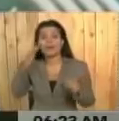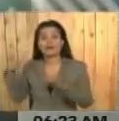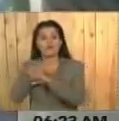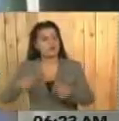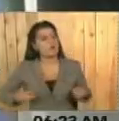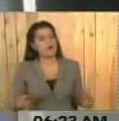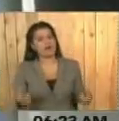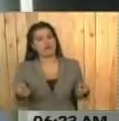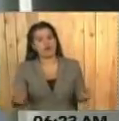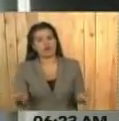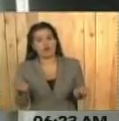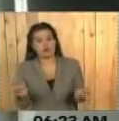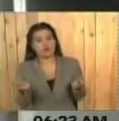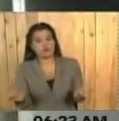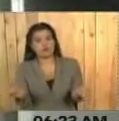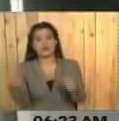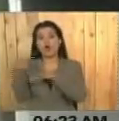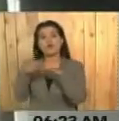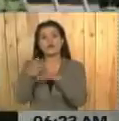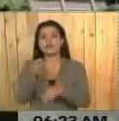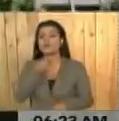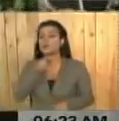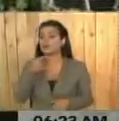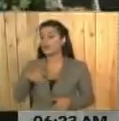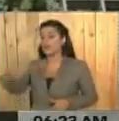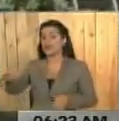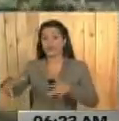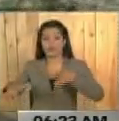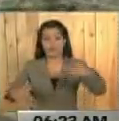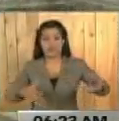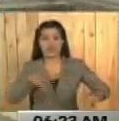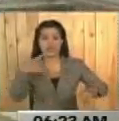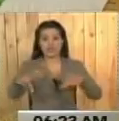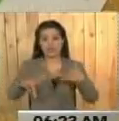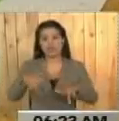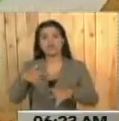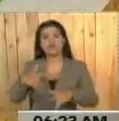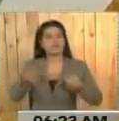público Un gobierno populista que regaló de manera